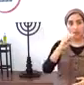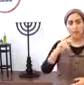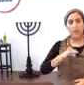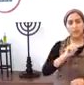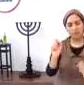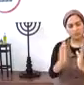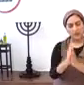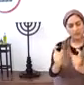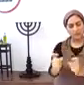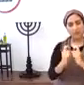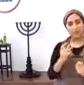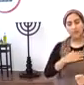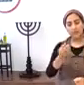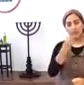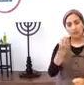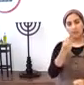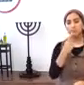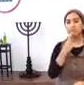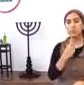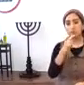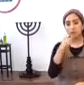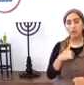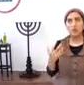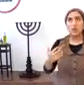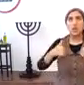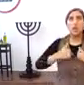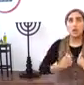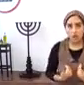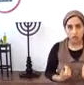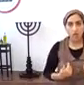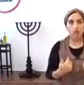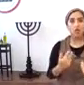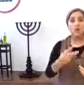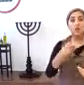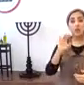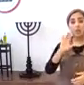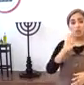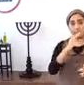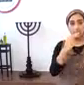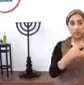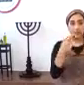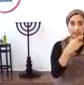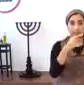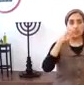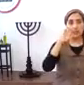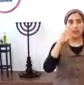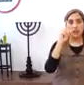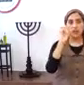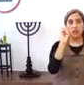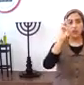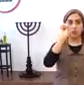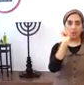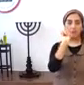te ruego que me des a comer de ese guiso rojo, pues estoy muy cansado. Por tanto, fue llamado su nombre Edom.